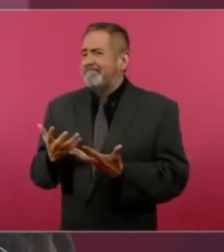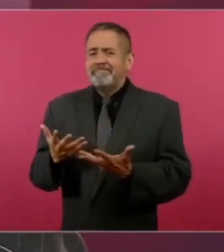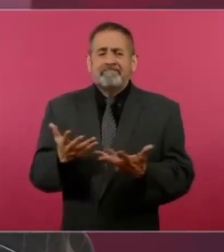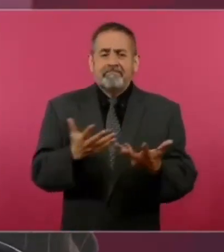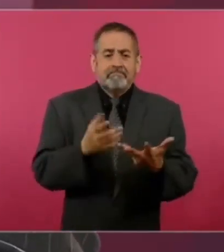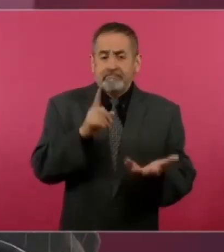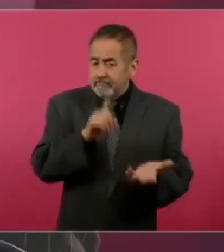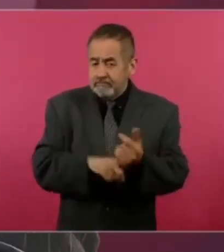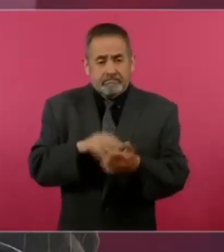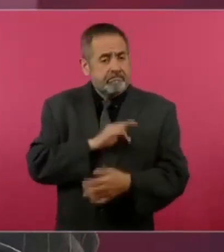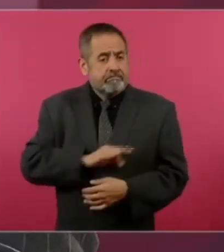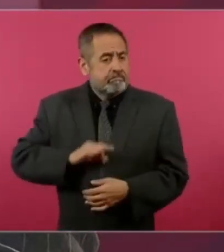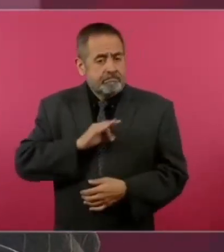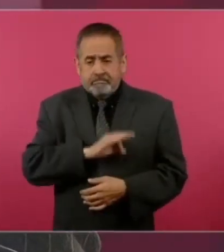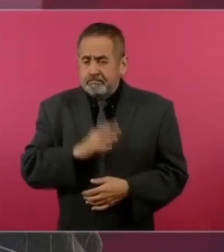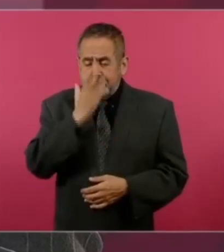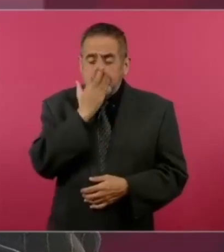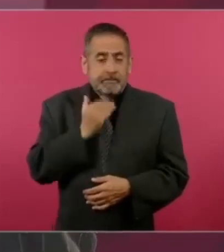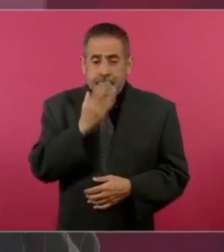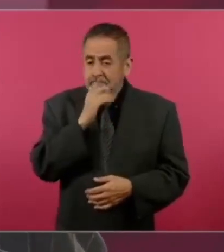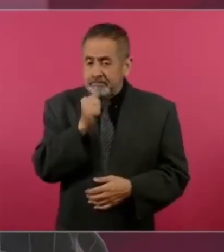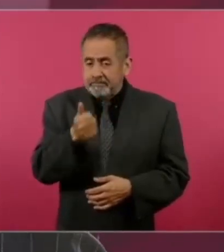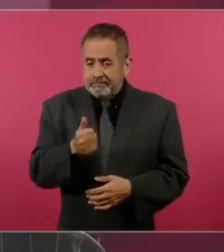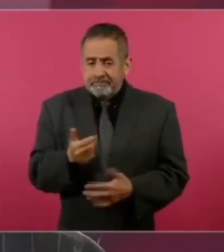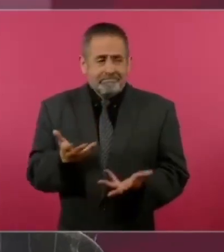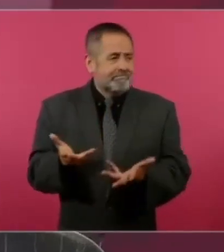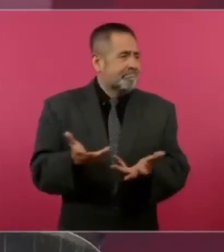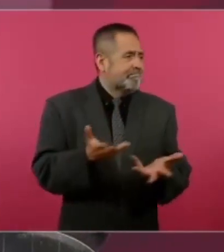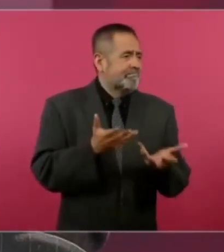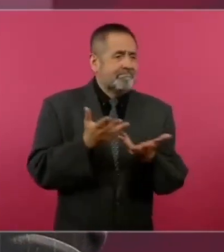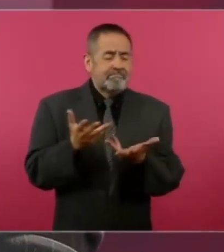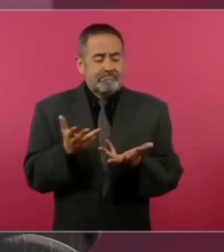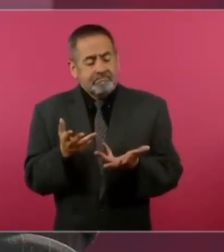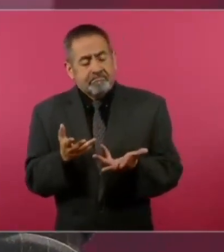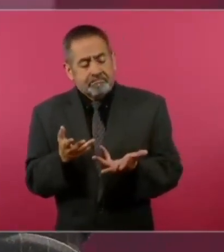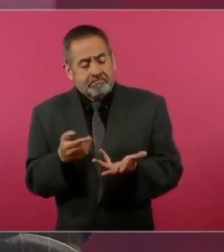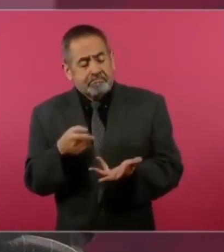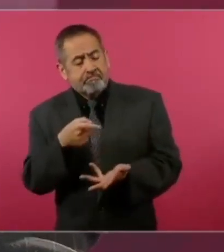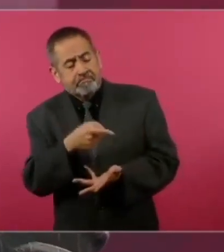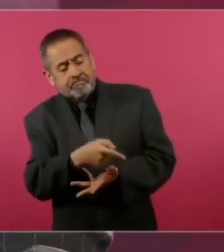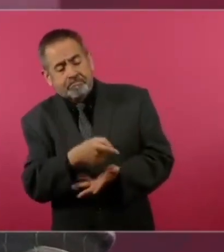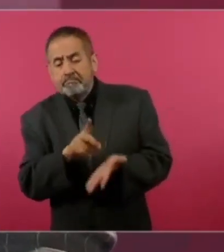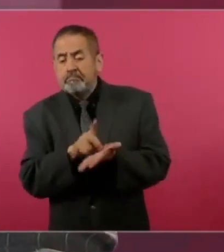son felices y buscan